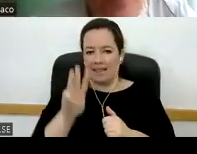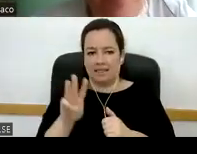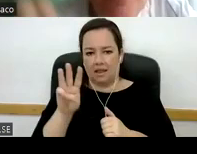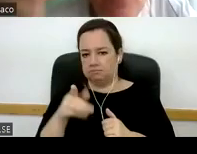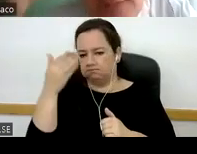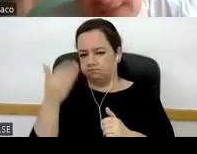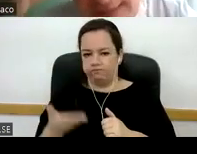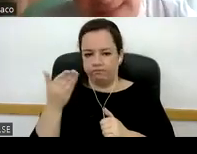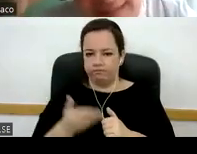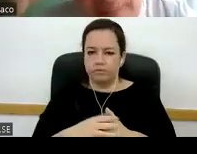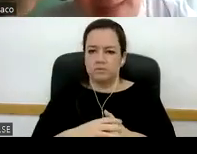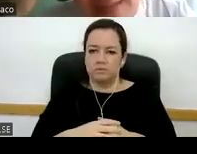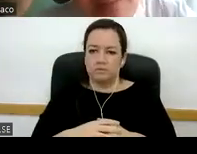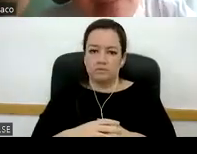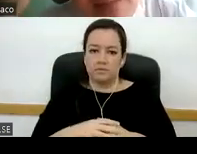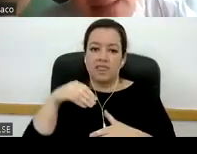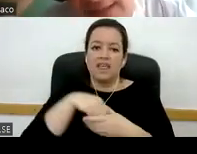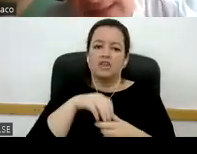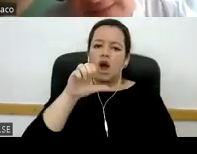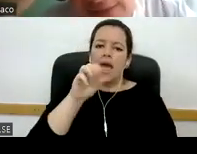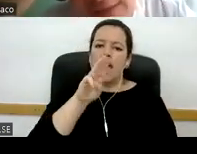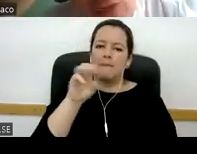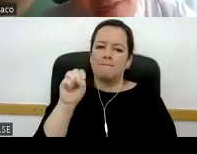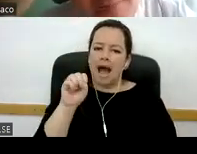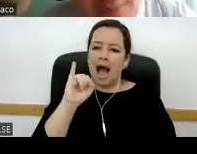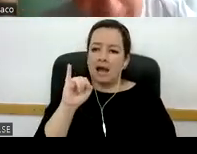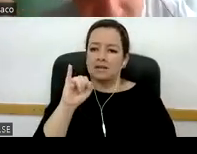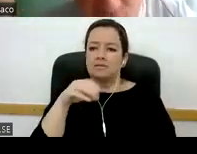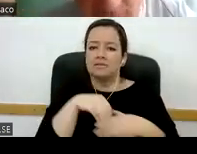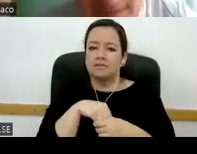que como sabéis contiene EPA, que es el ácido